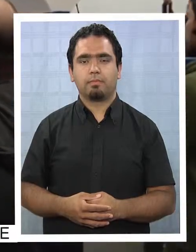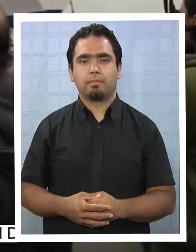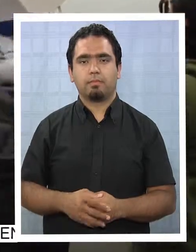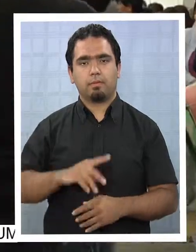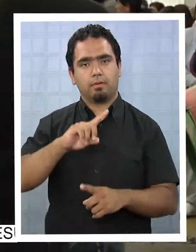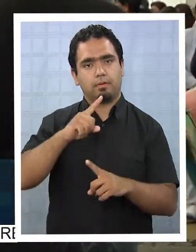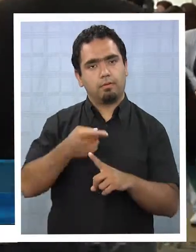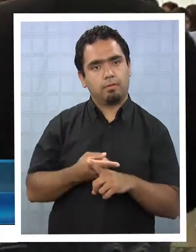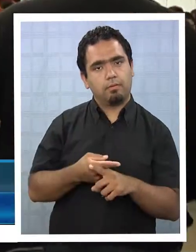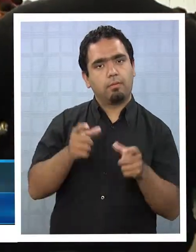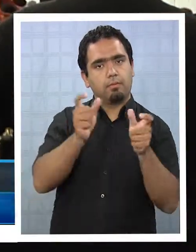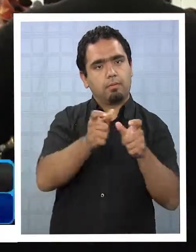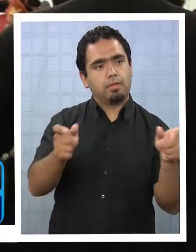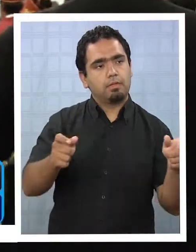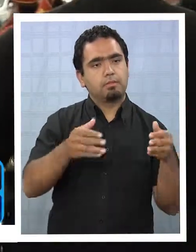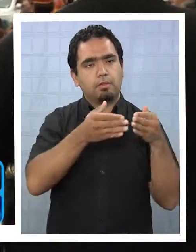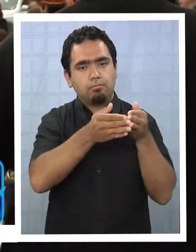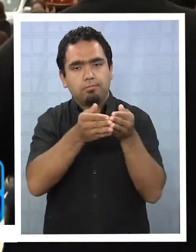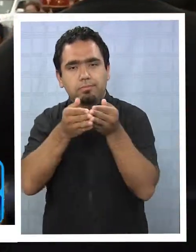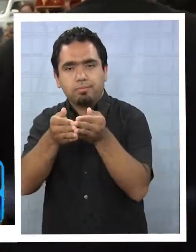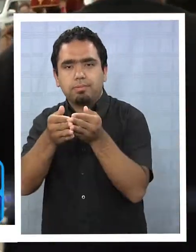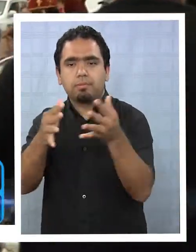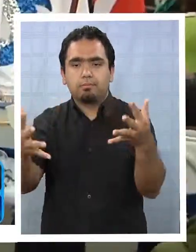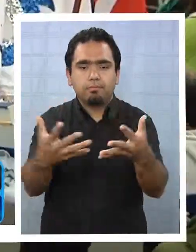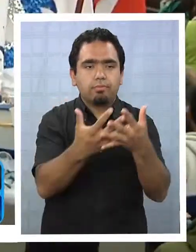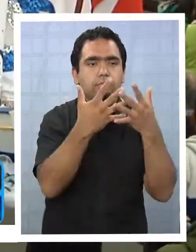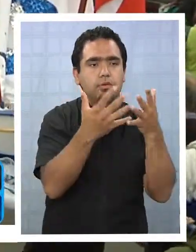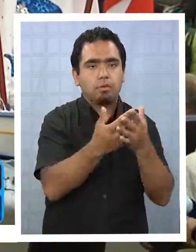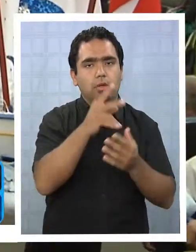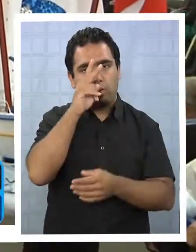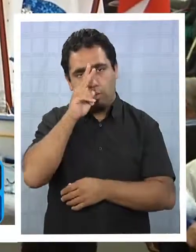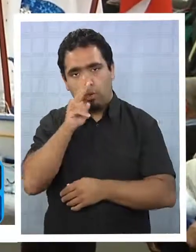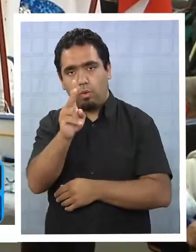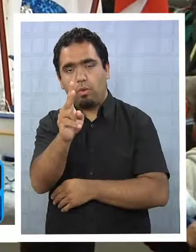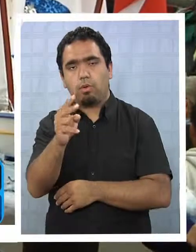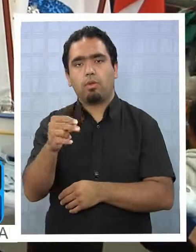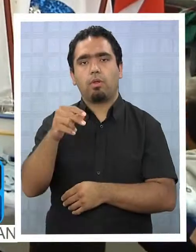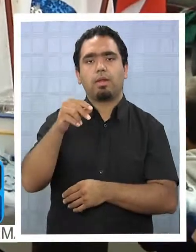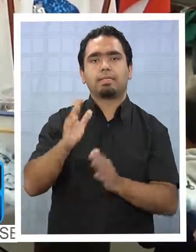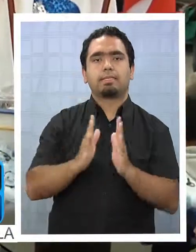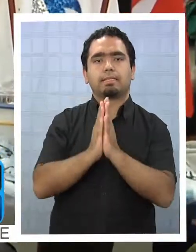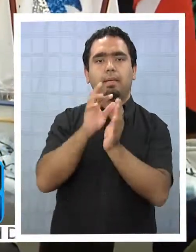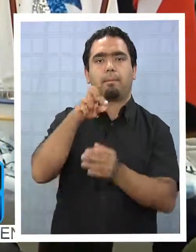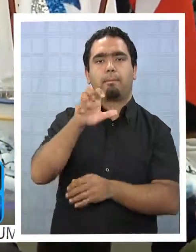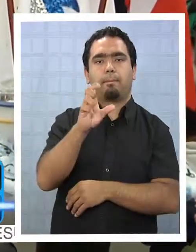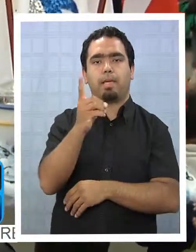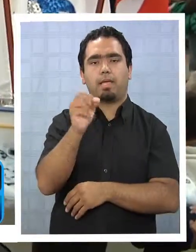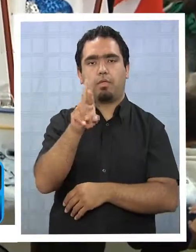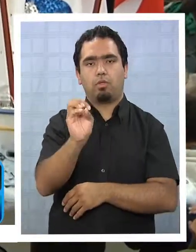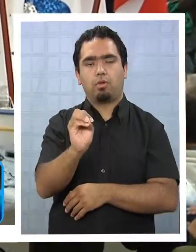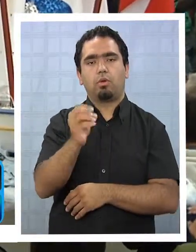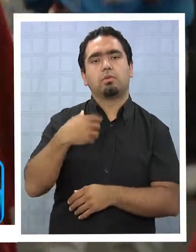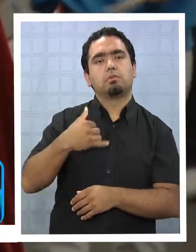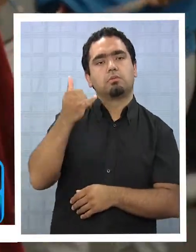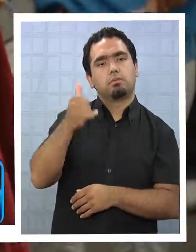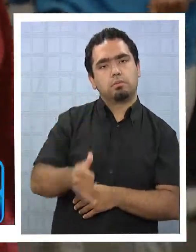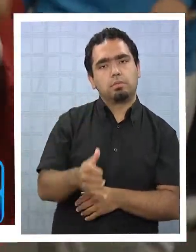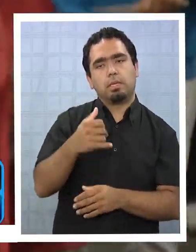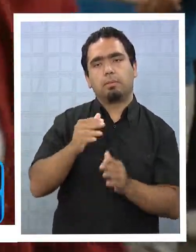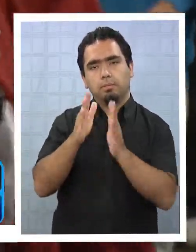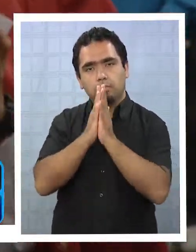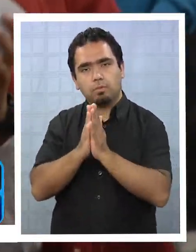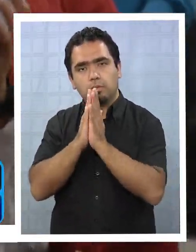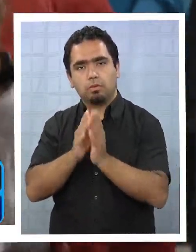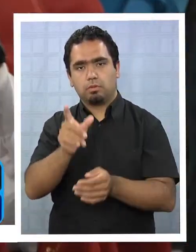Nuevamente, los pescadores artesanales homenajearon a su santo patrono, San Pedro, a quien se encomiendan cada vez que salen a la mar